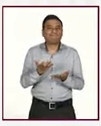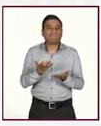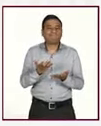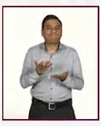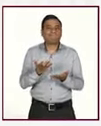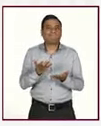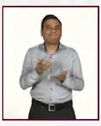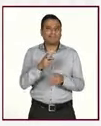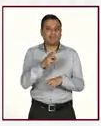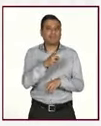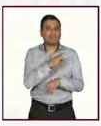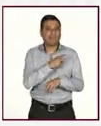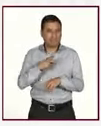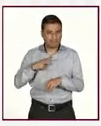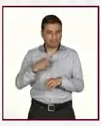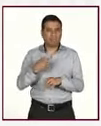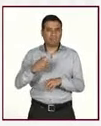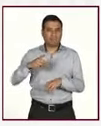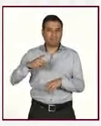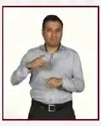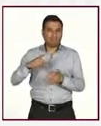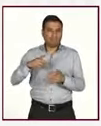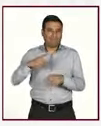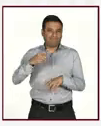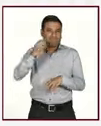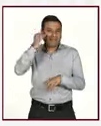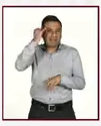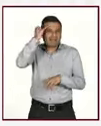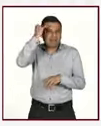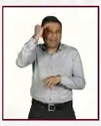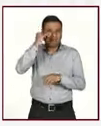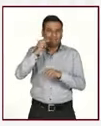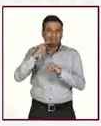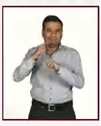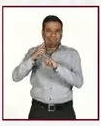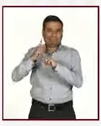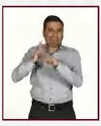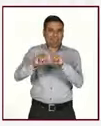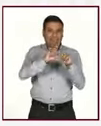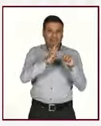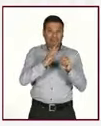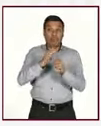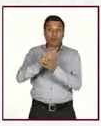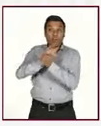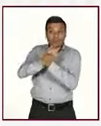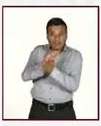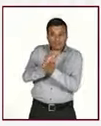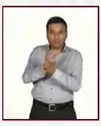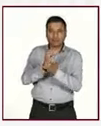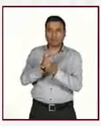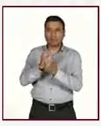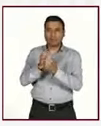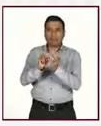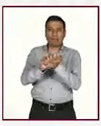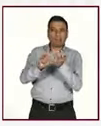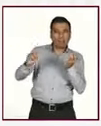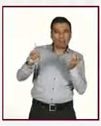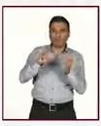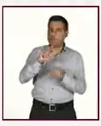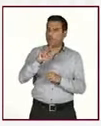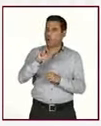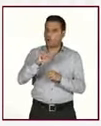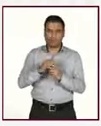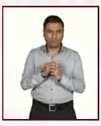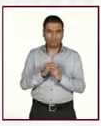tiene que ser estas políticas contrarias a cualquier proceso discriminatorio y de estigmatización, ya sea por